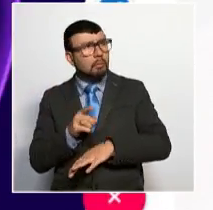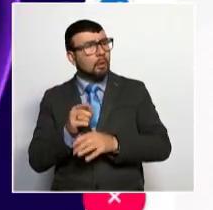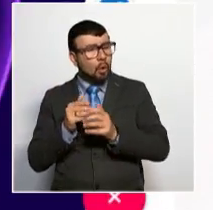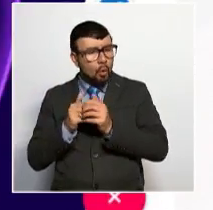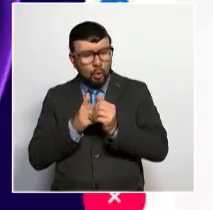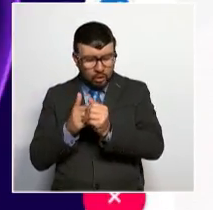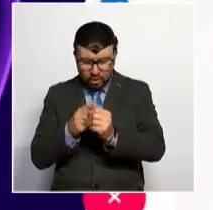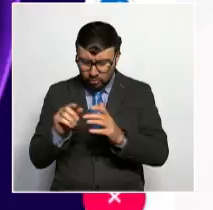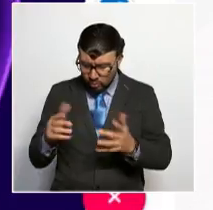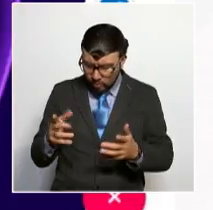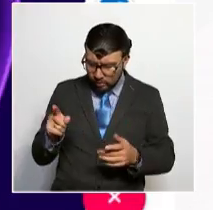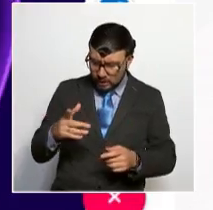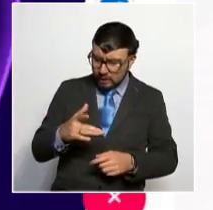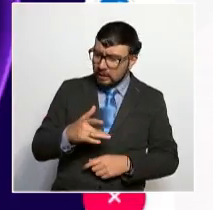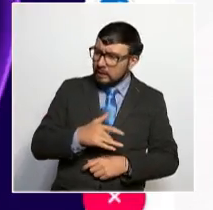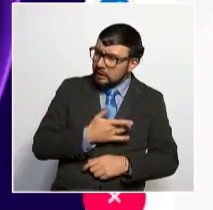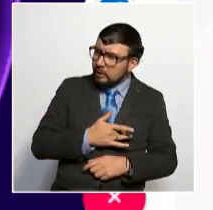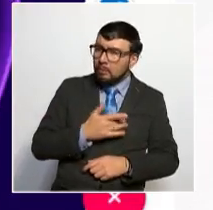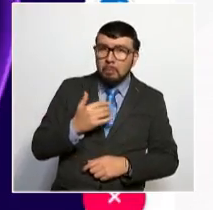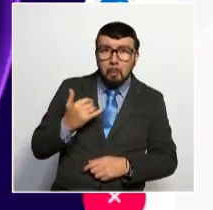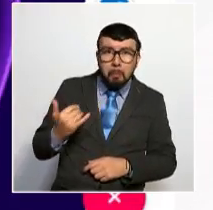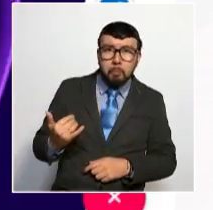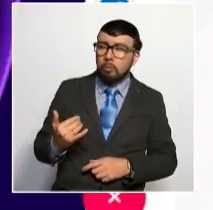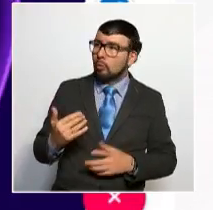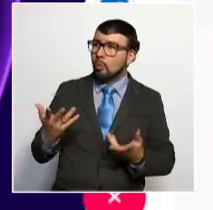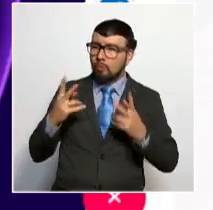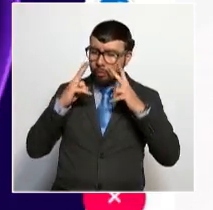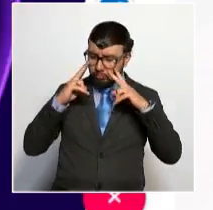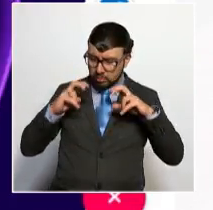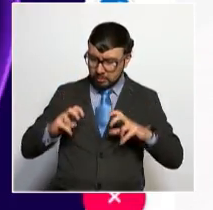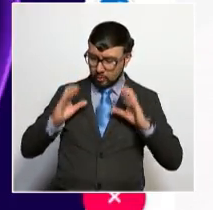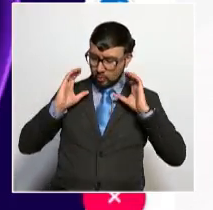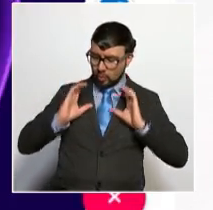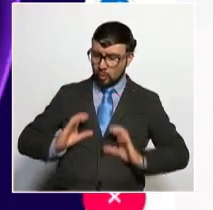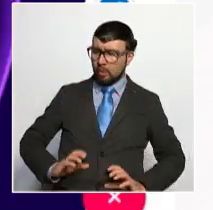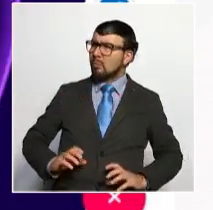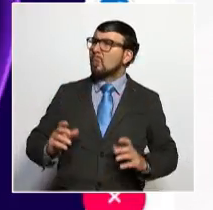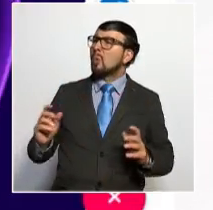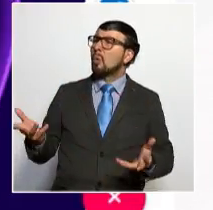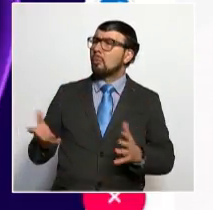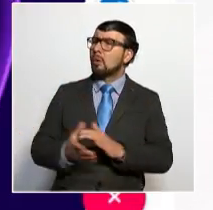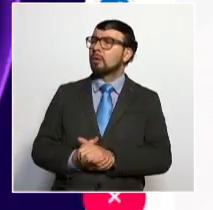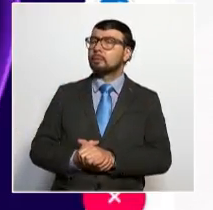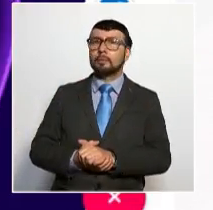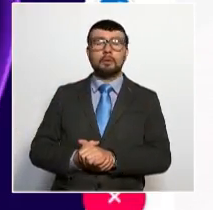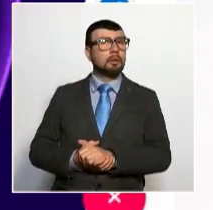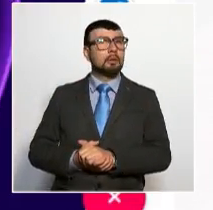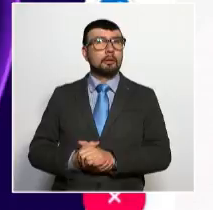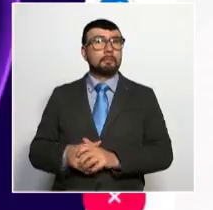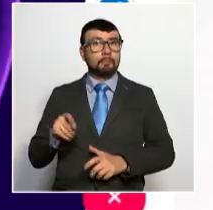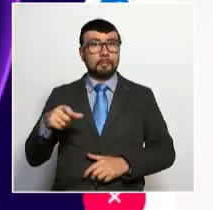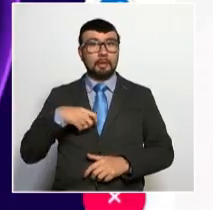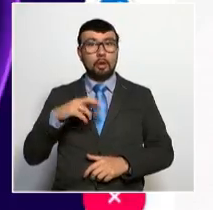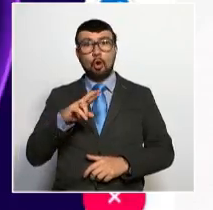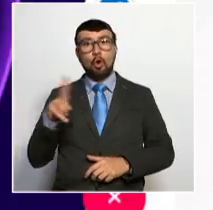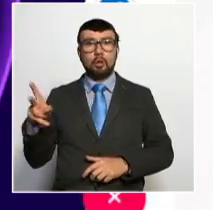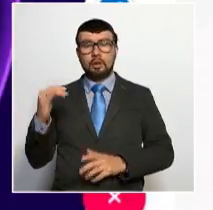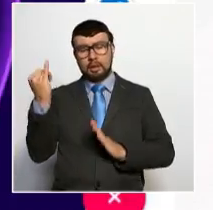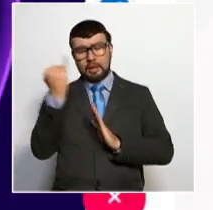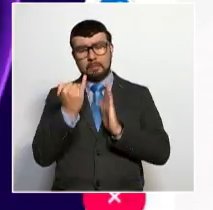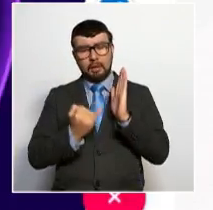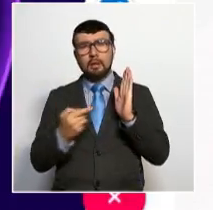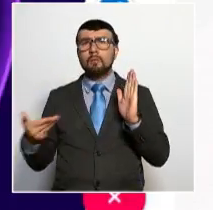la sintomatología y la anatomía de nuestro cuerpo. Bueno, seguimos con otra imagen en la cual se